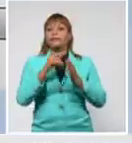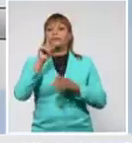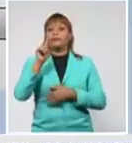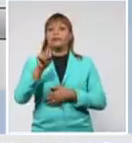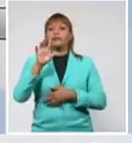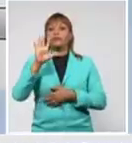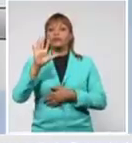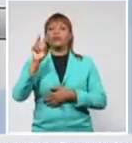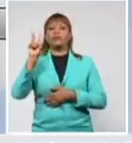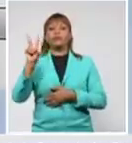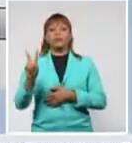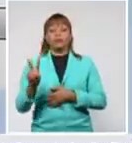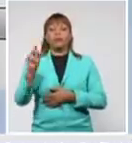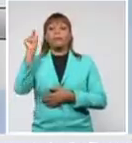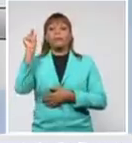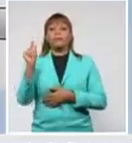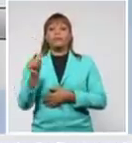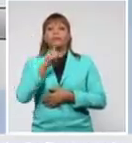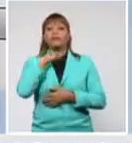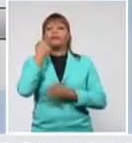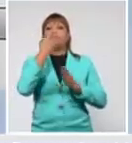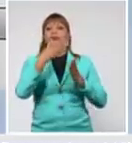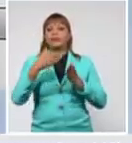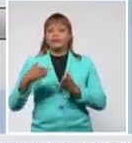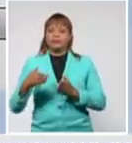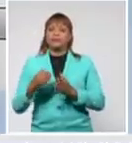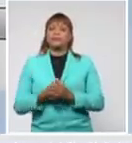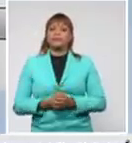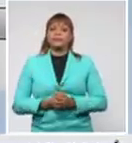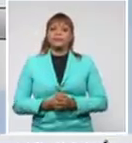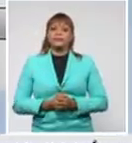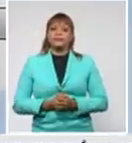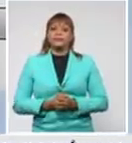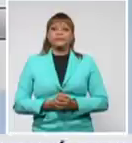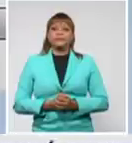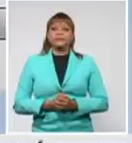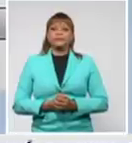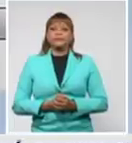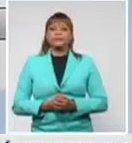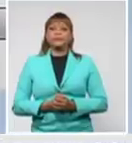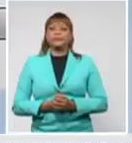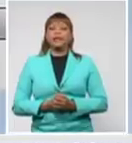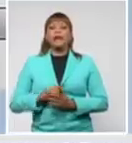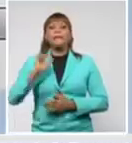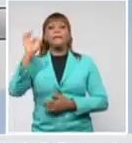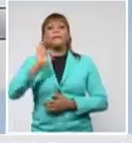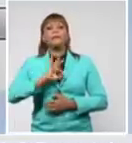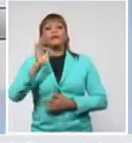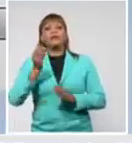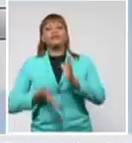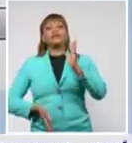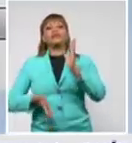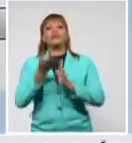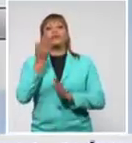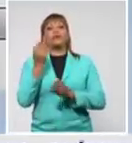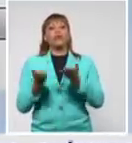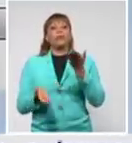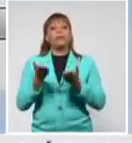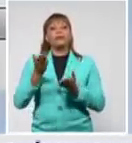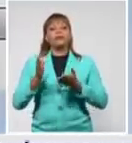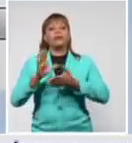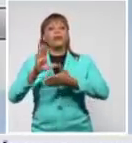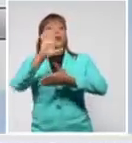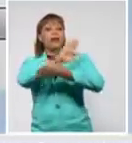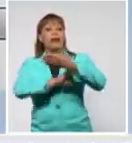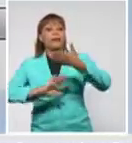590.152 fallecidos con la enfermedad. Esto da una letalidad superior a la de las Américas, de